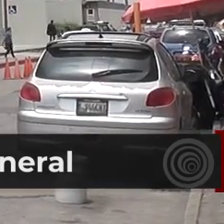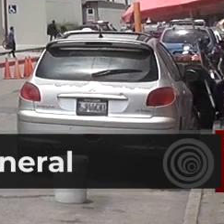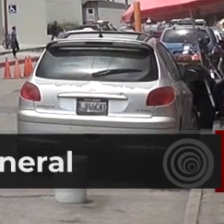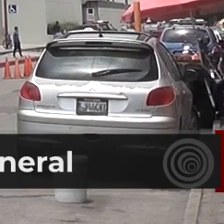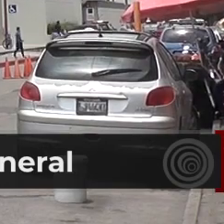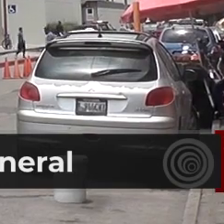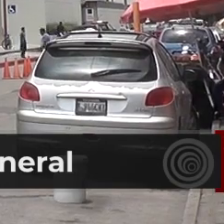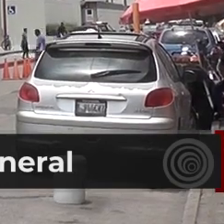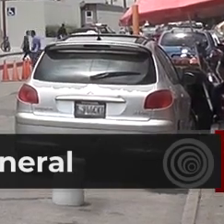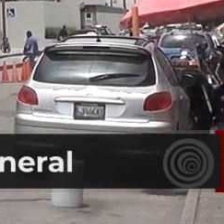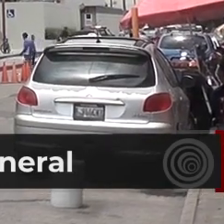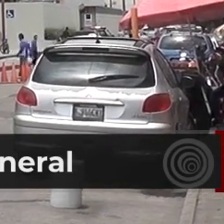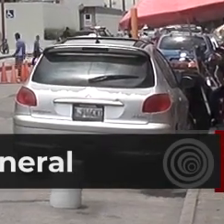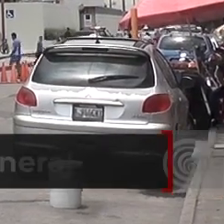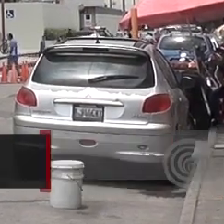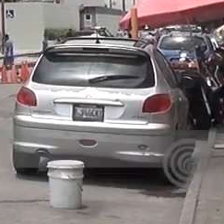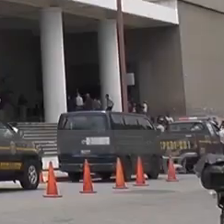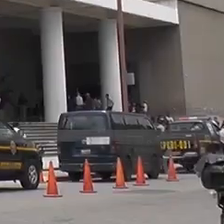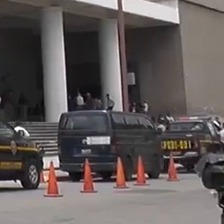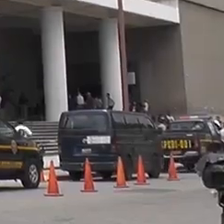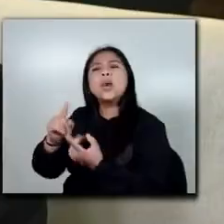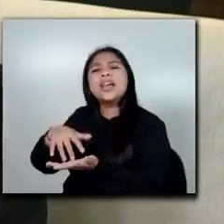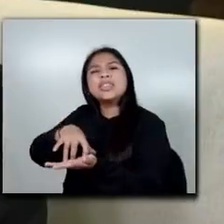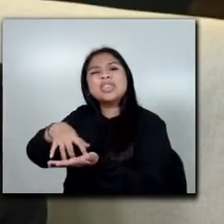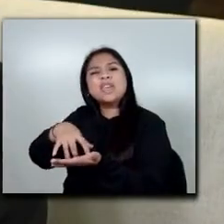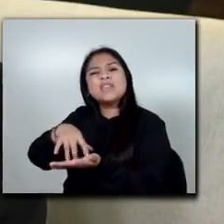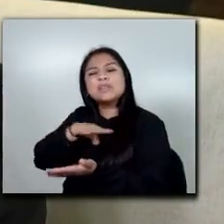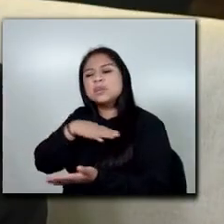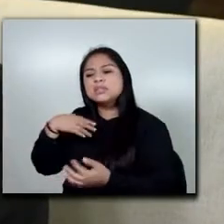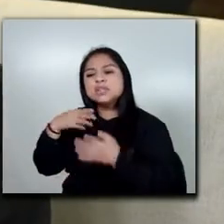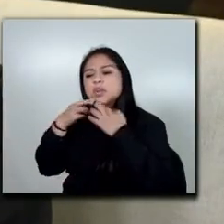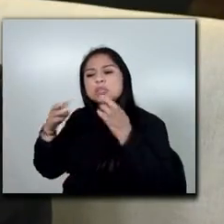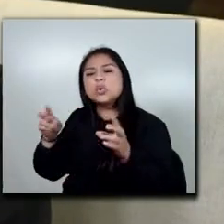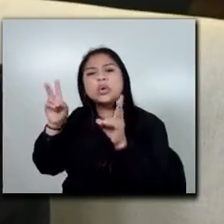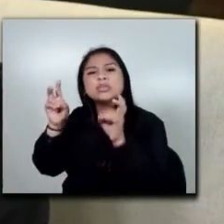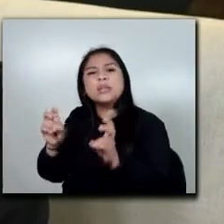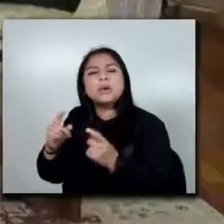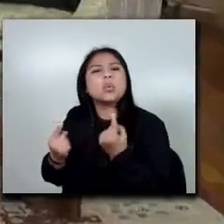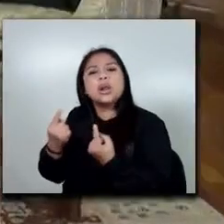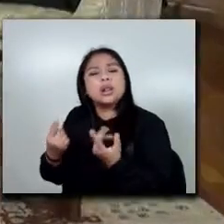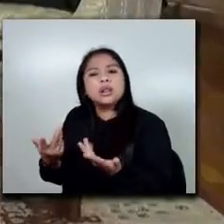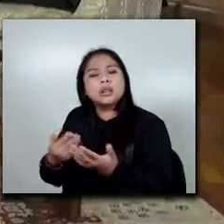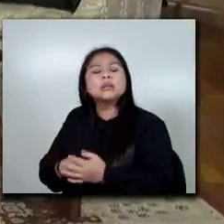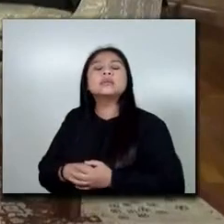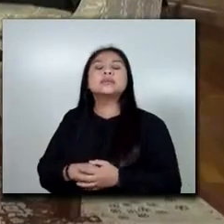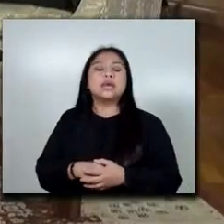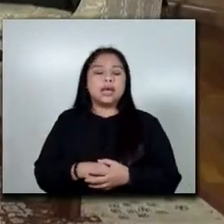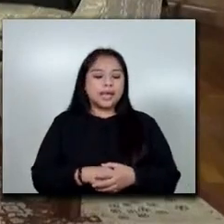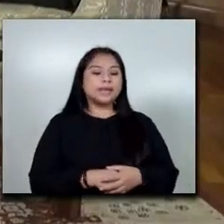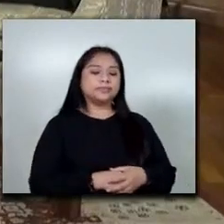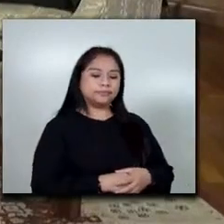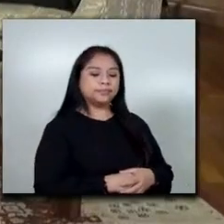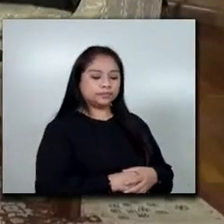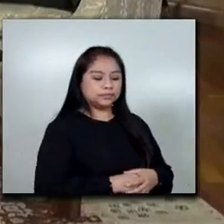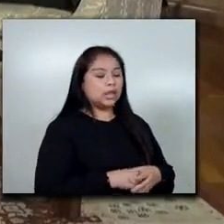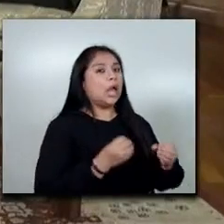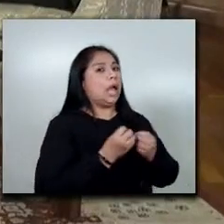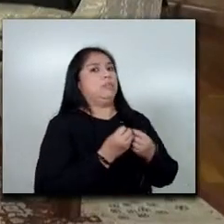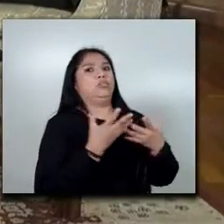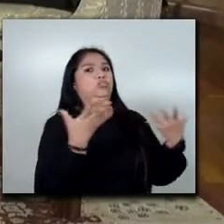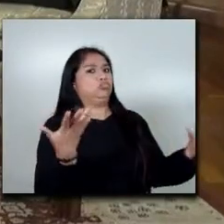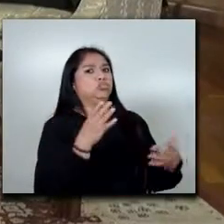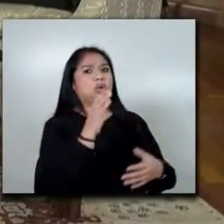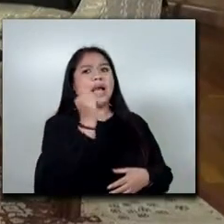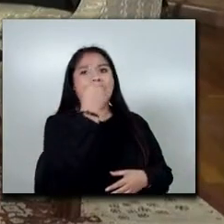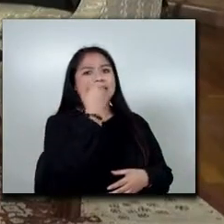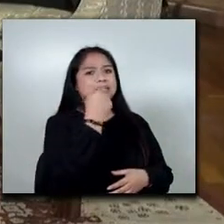igual forma que los fiscales lleguen con pruebas suficientes. Lamentablemente, el alto número de casos que son rechazados por